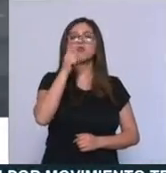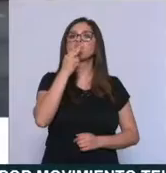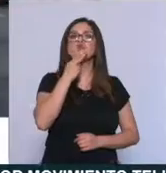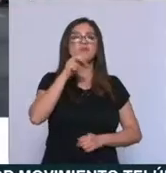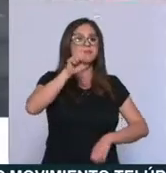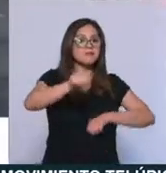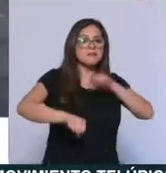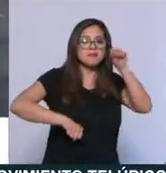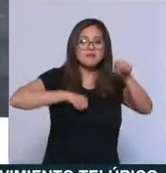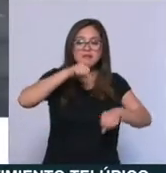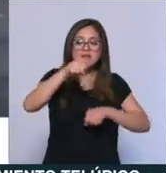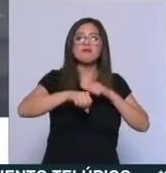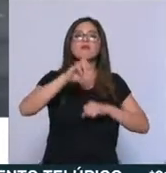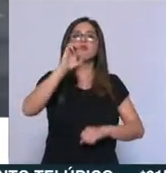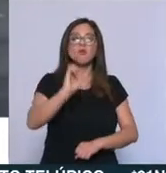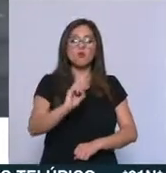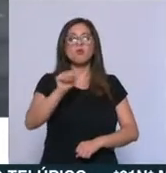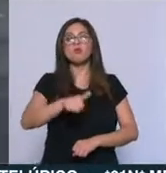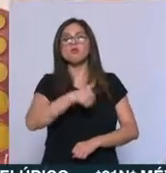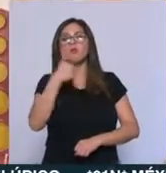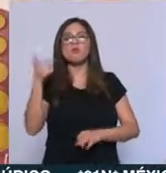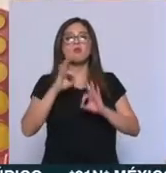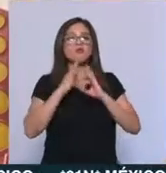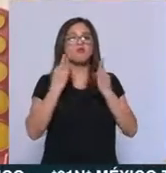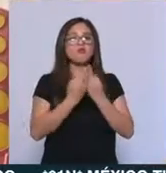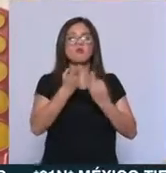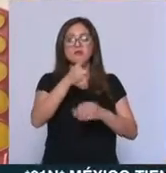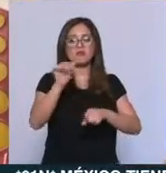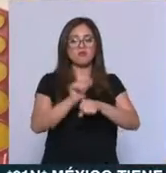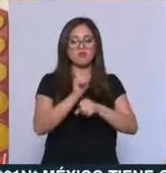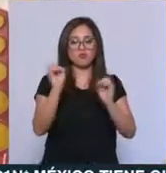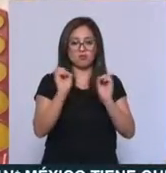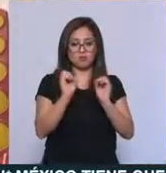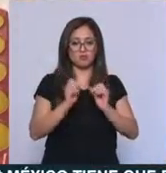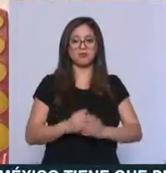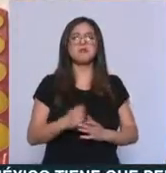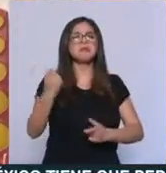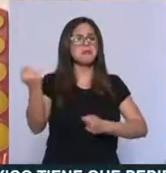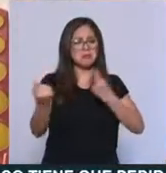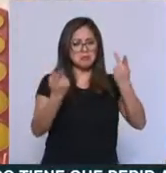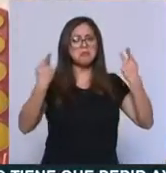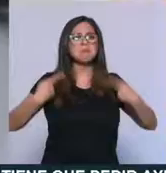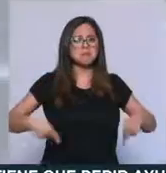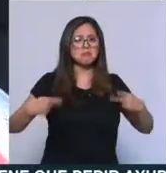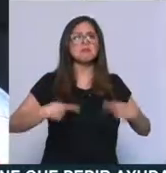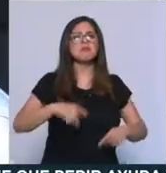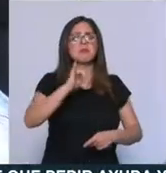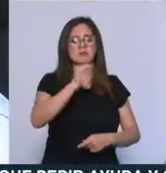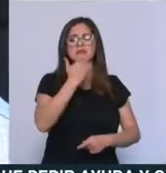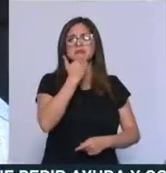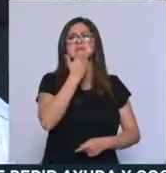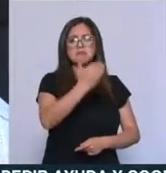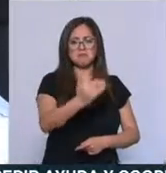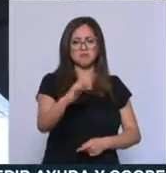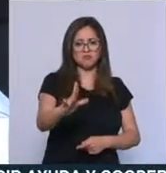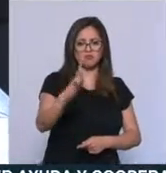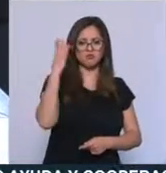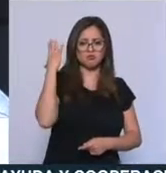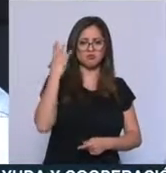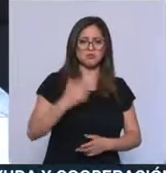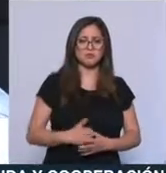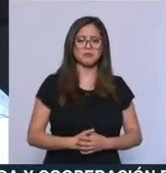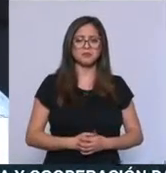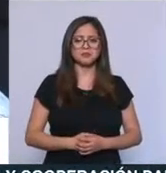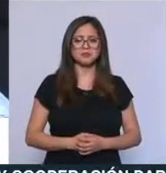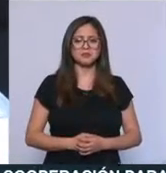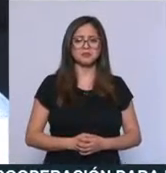ni otros vehículos no motorizados. Algunos automovilistas están de acuerdo con la noticia. Está bastante bien.